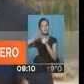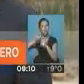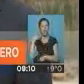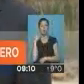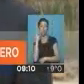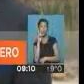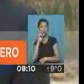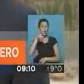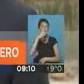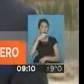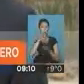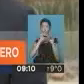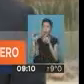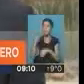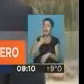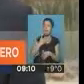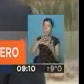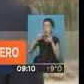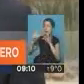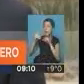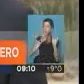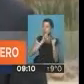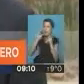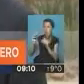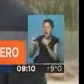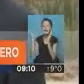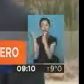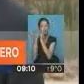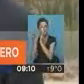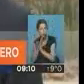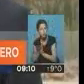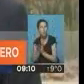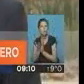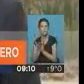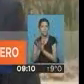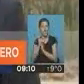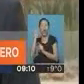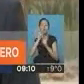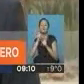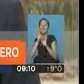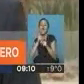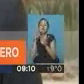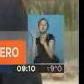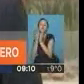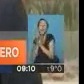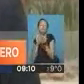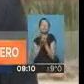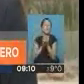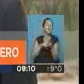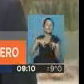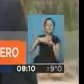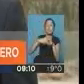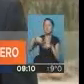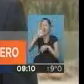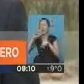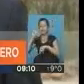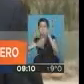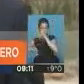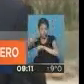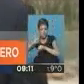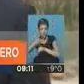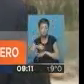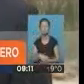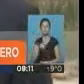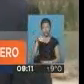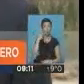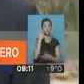como él, que es de la zona, que está estudiando alguna carrera científico-tecnológica. Este es un componente que diferencia esta muestra de lo que puede ser cualquier